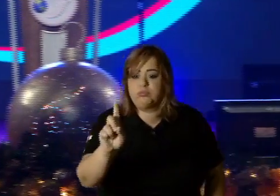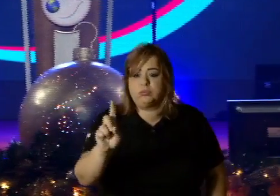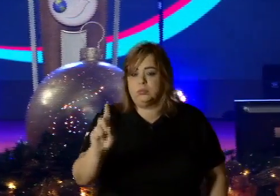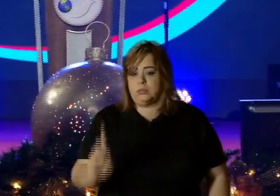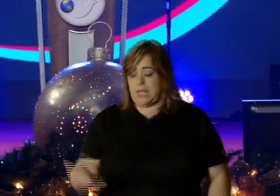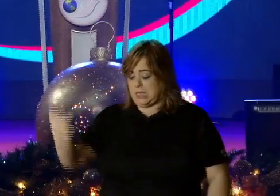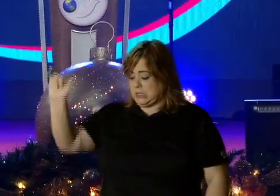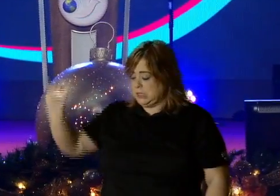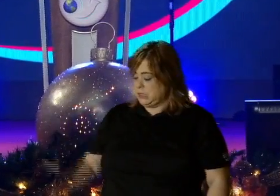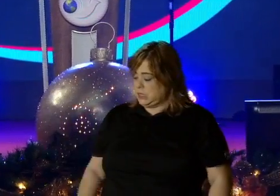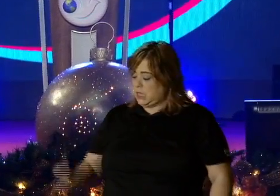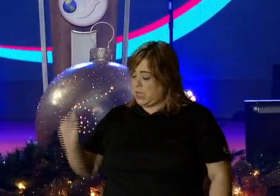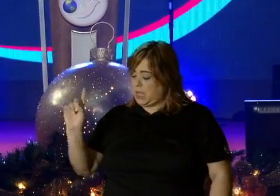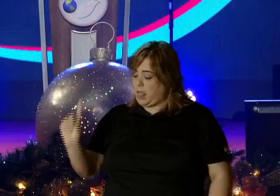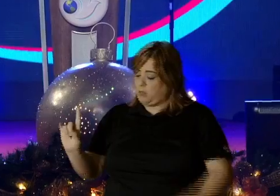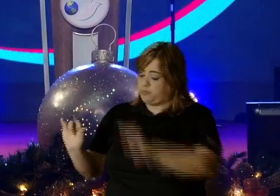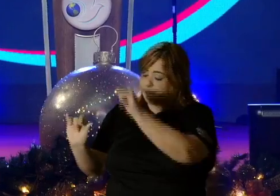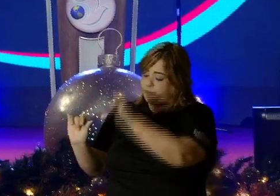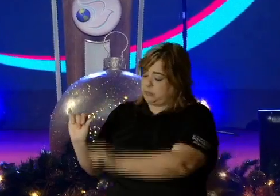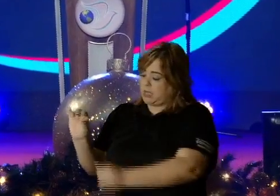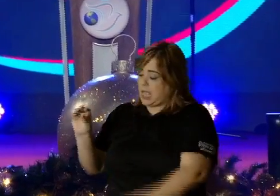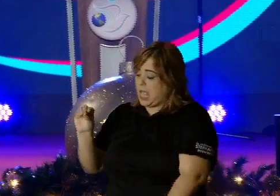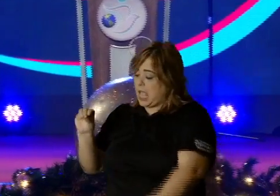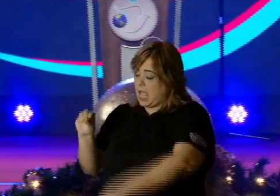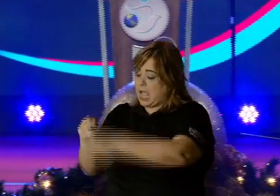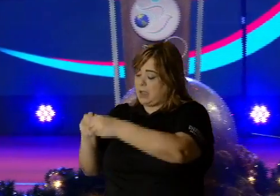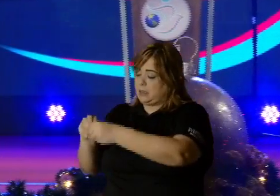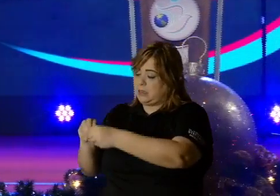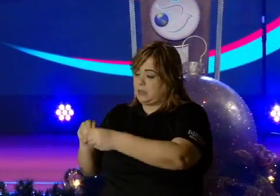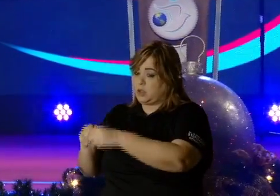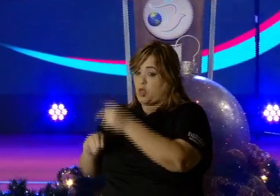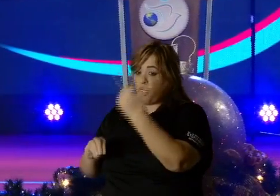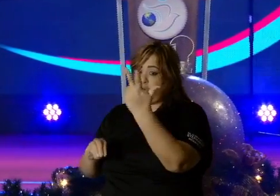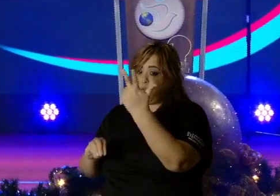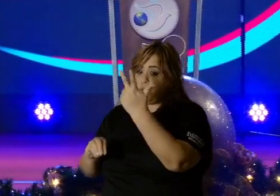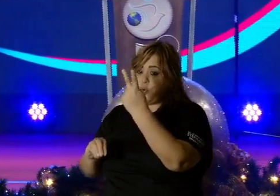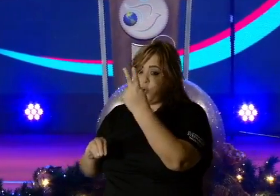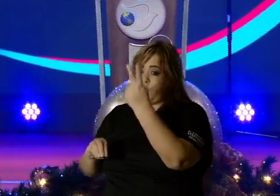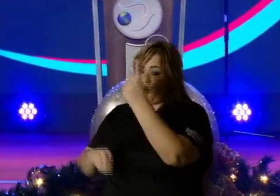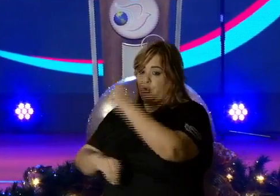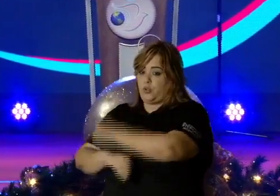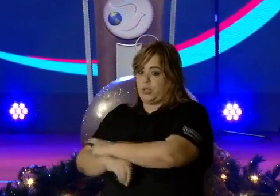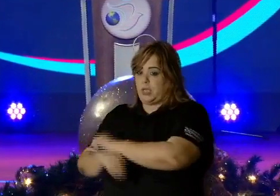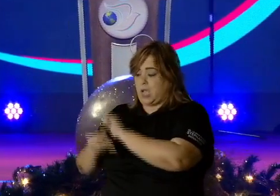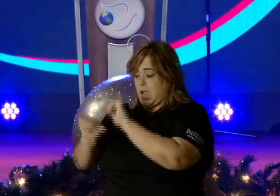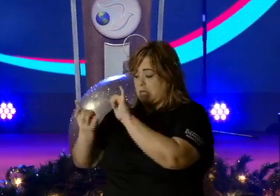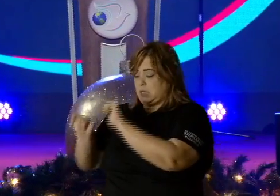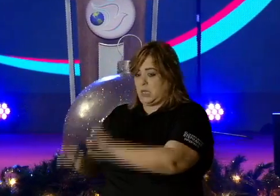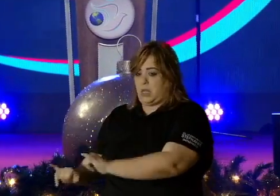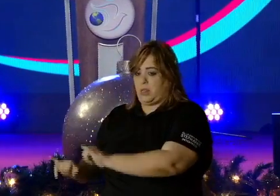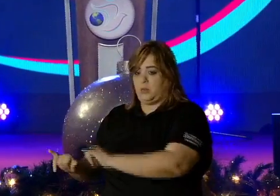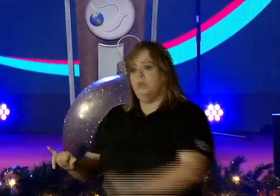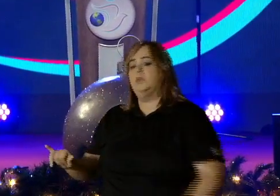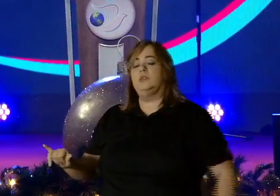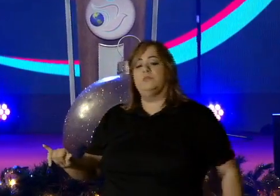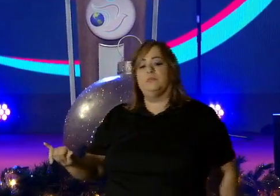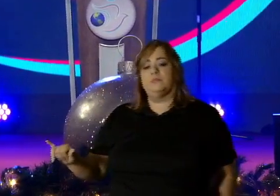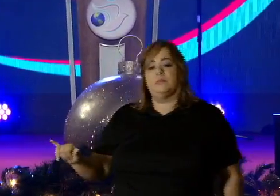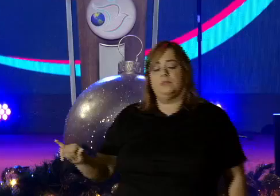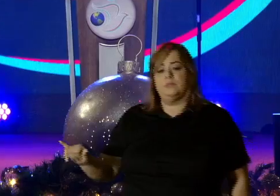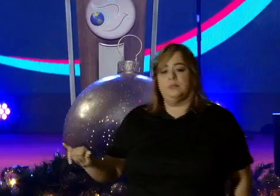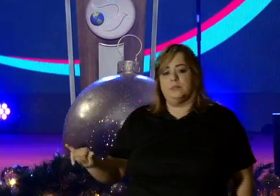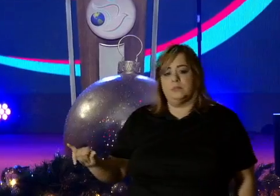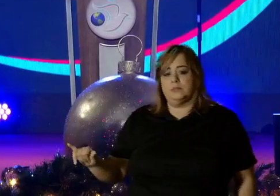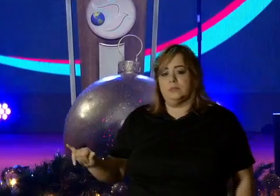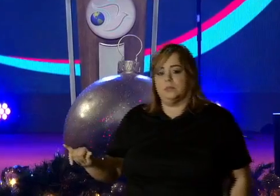se quedó más días, añadió dos días más, óigame, añadió unos días más a su gira, se retrasó,